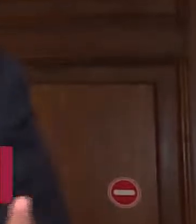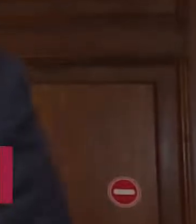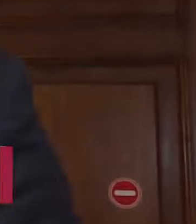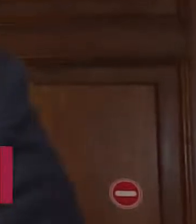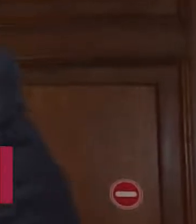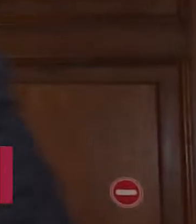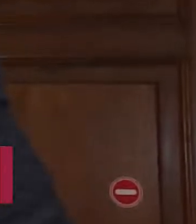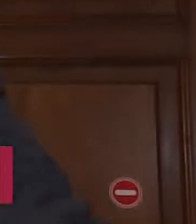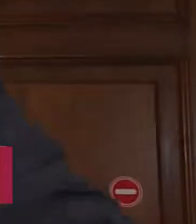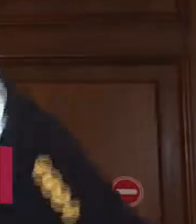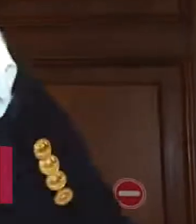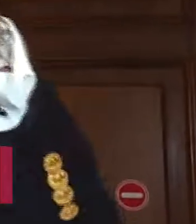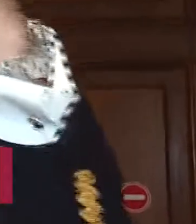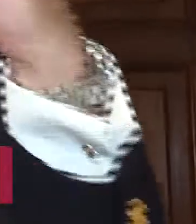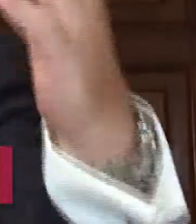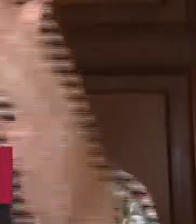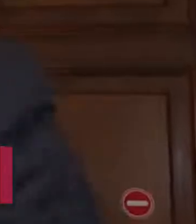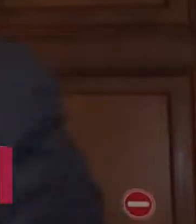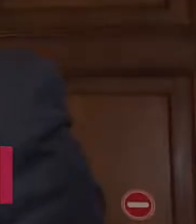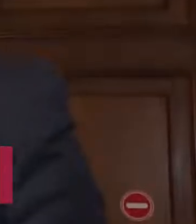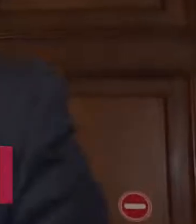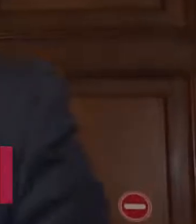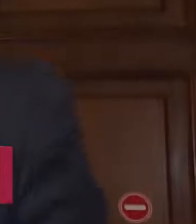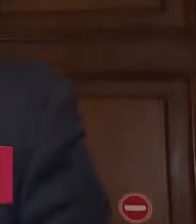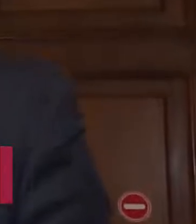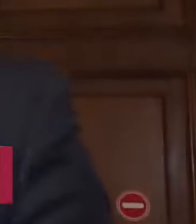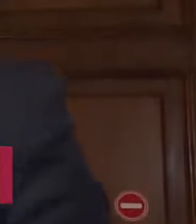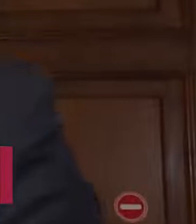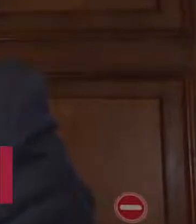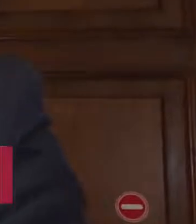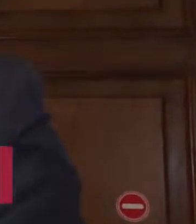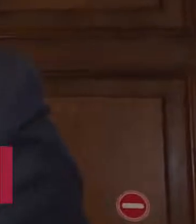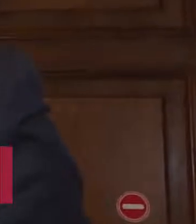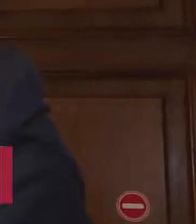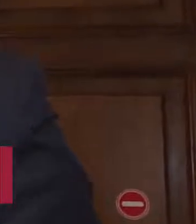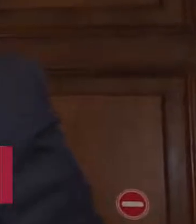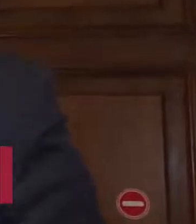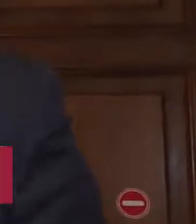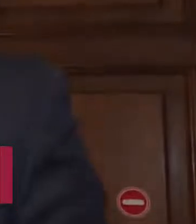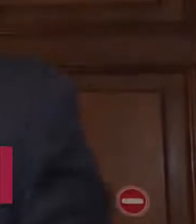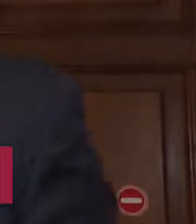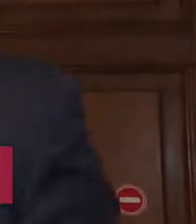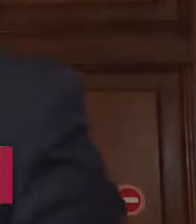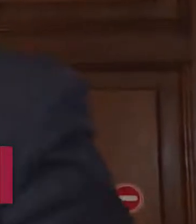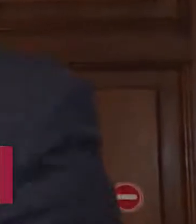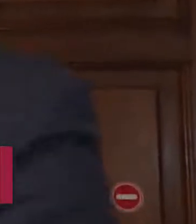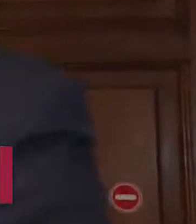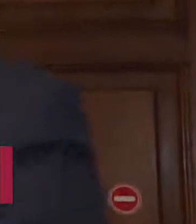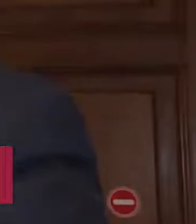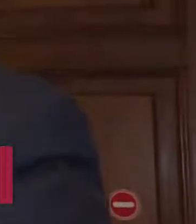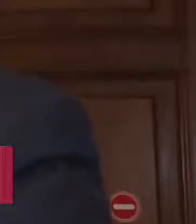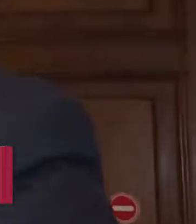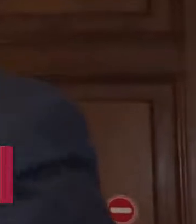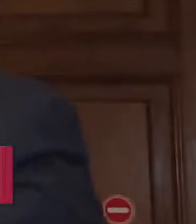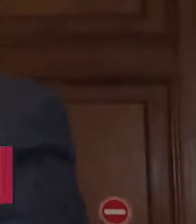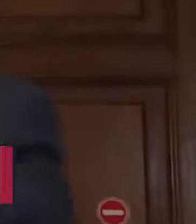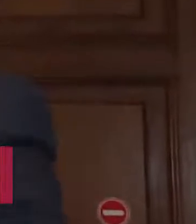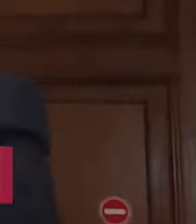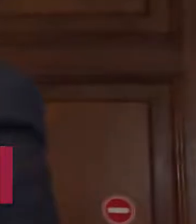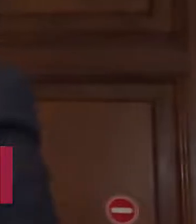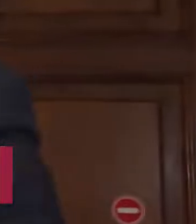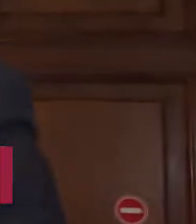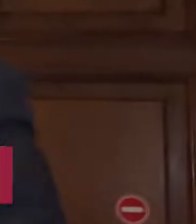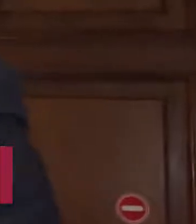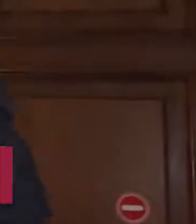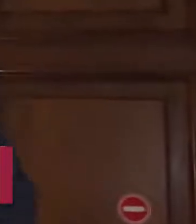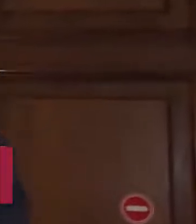de controversia que en este momento está citado a nivel del Reino Unido, en Londres, está la capital del CIADE, que es el que resuelve la controversia. Esto es un facilitador que no